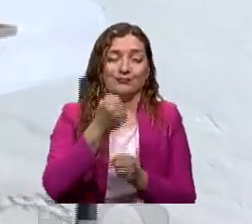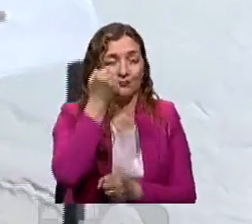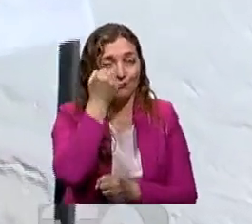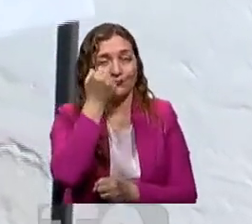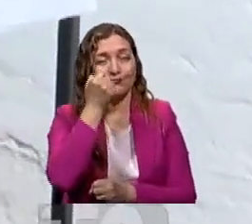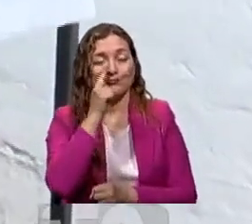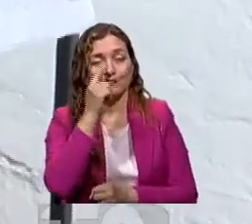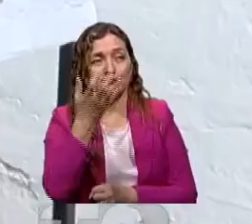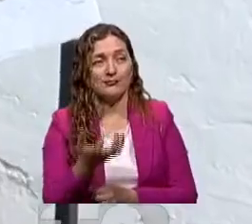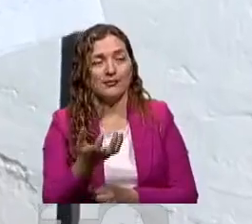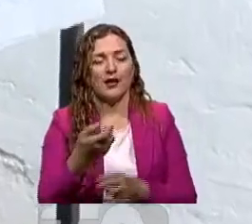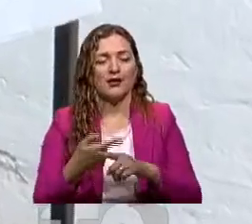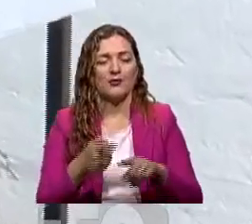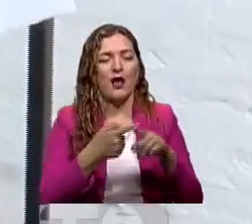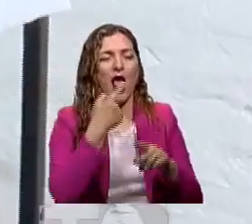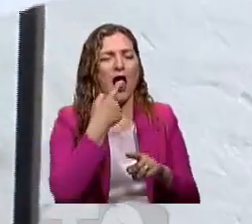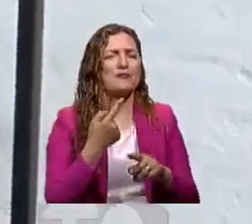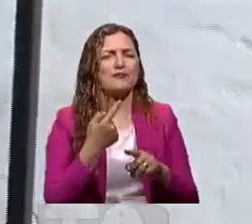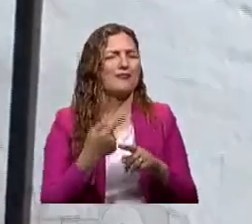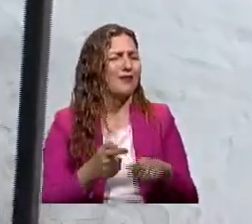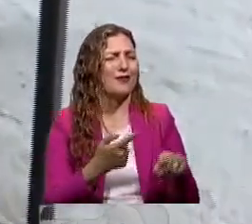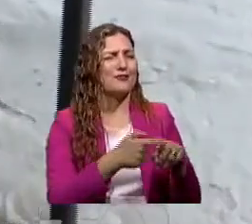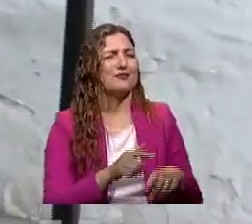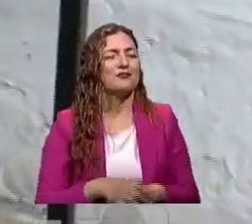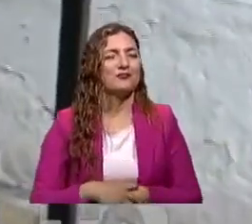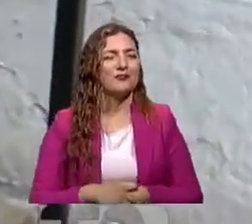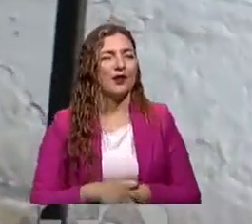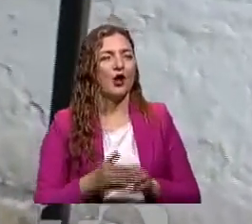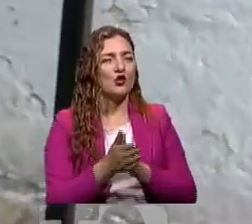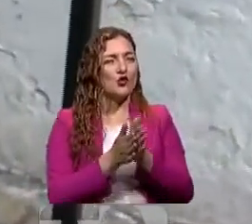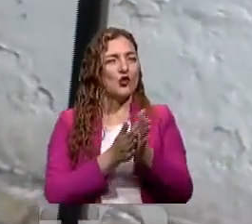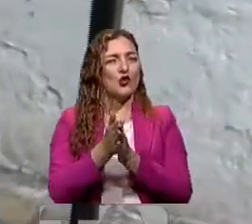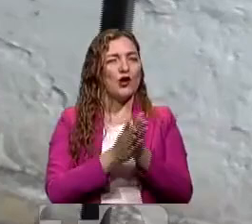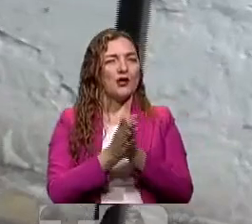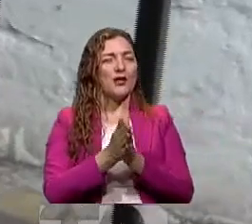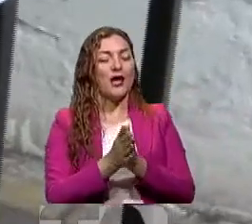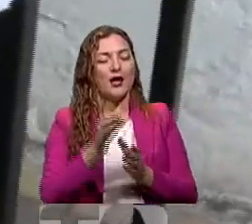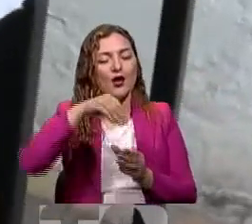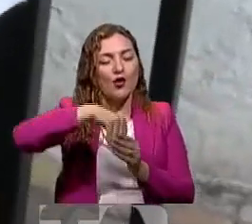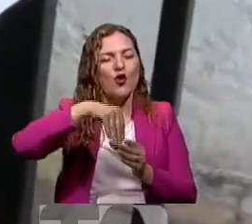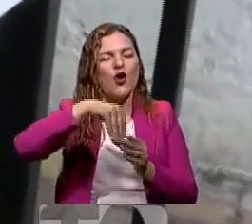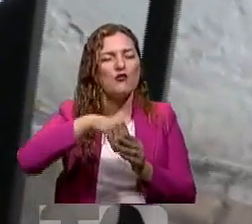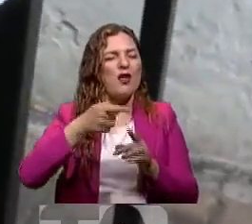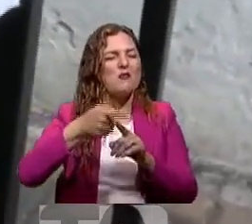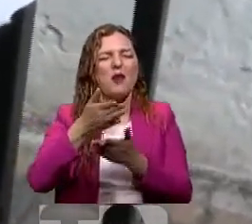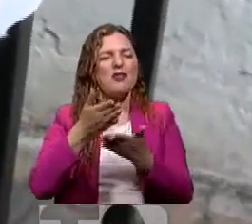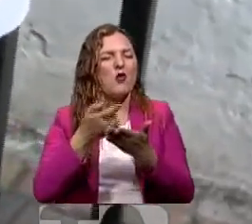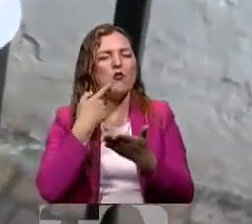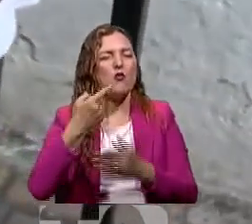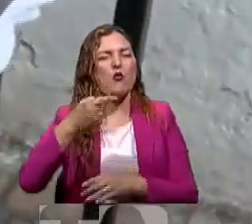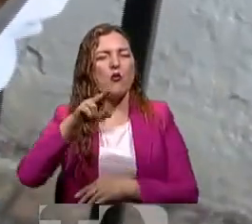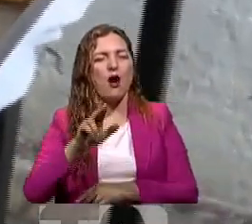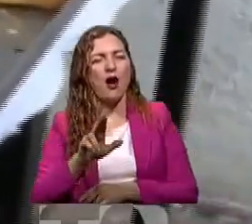las guaguas de pan, que son de diferentes sabores. Como ustedes ven, miren estas delicias de chocolate, de guayaba, por supuesto de frutilla. Acá están todos